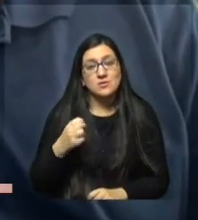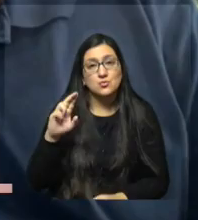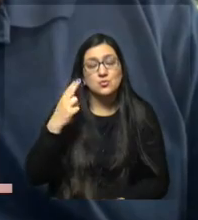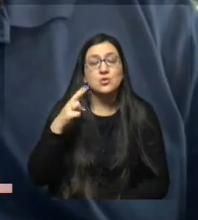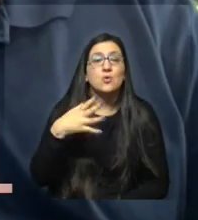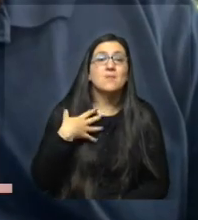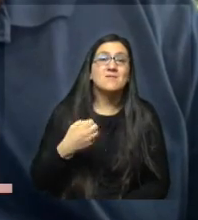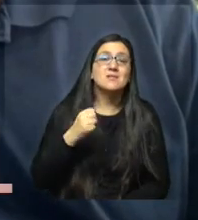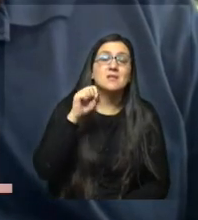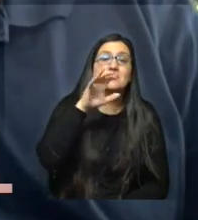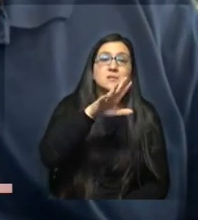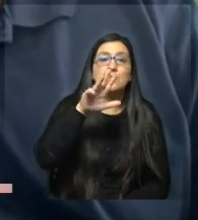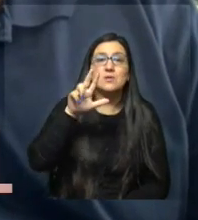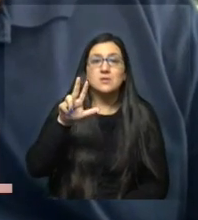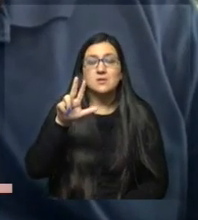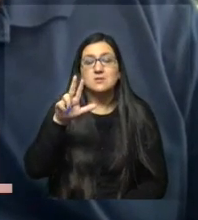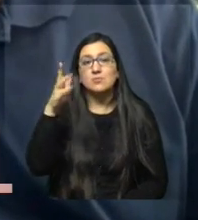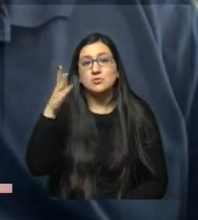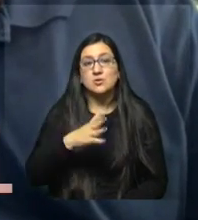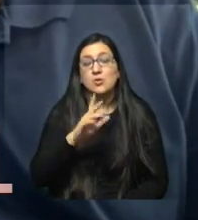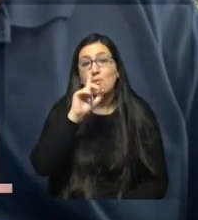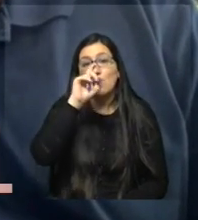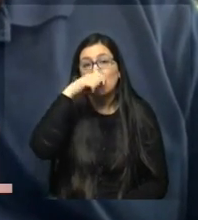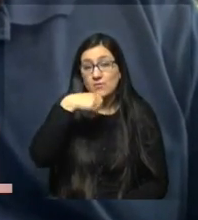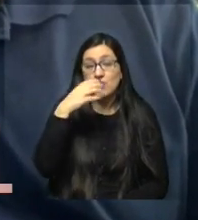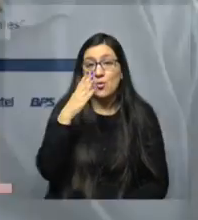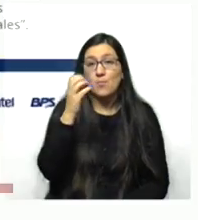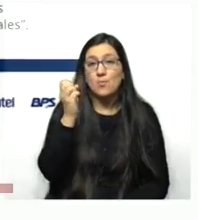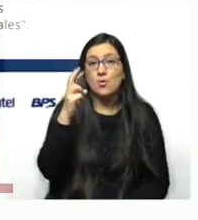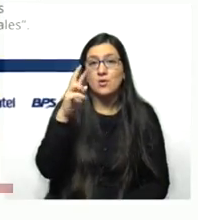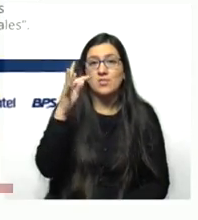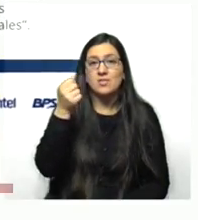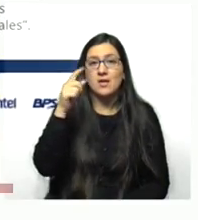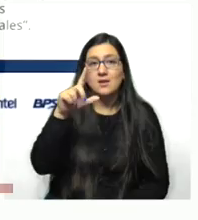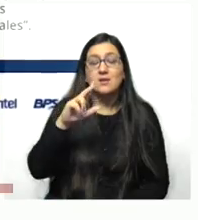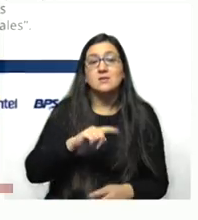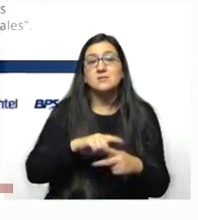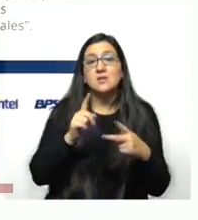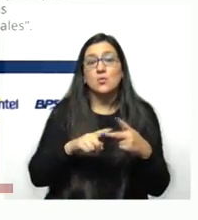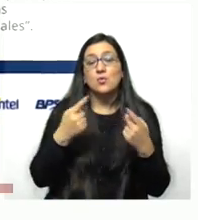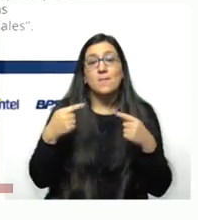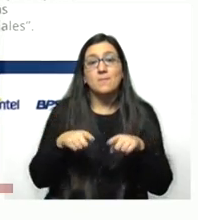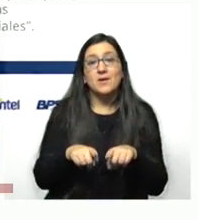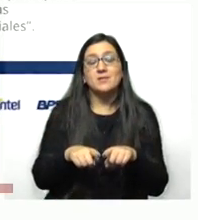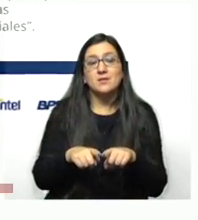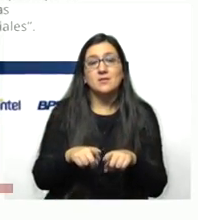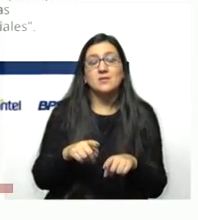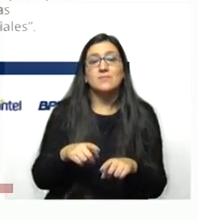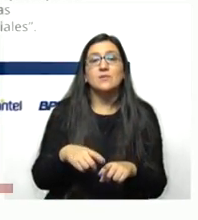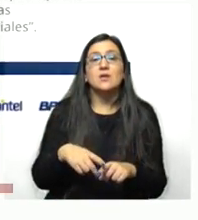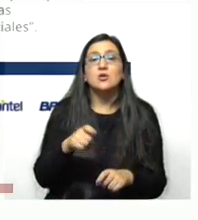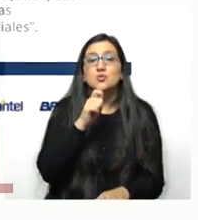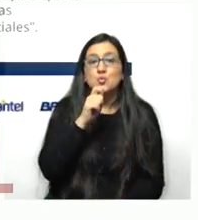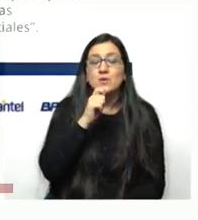53%, es Montevideo Portal. En segundo lugar, empatados, están Subrayado y